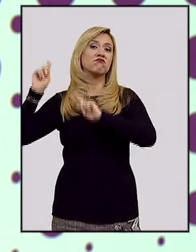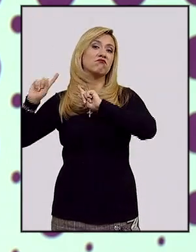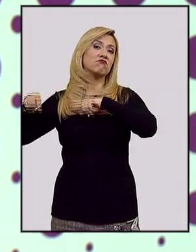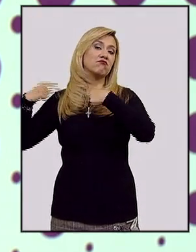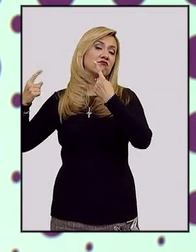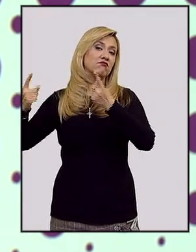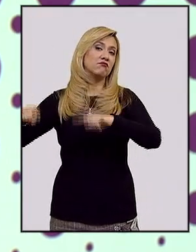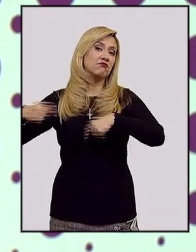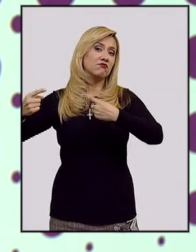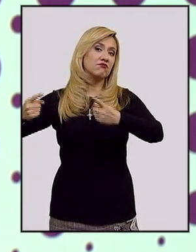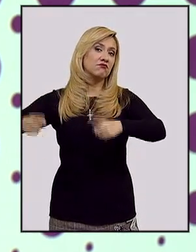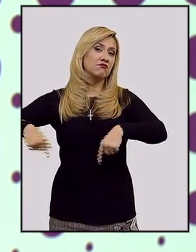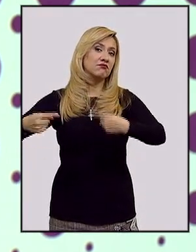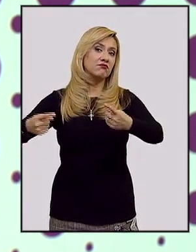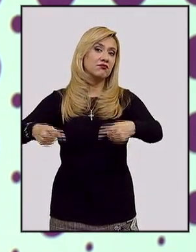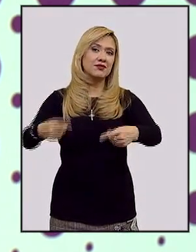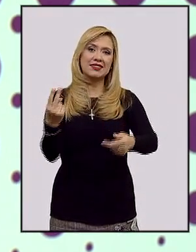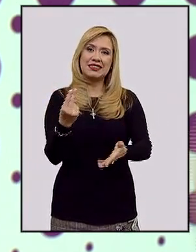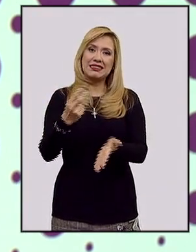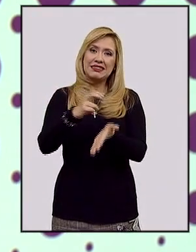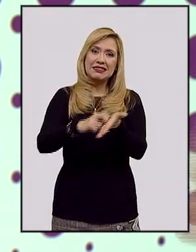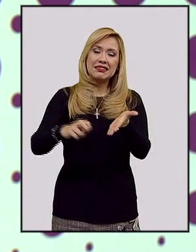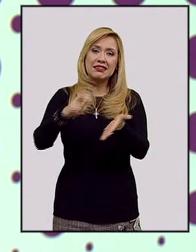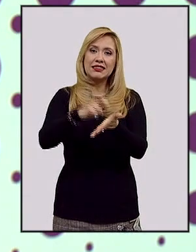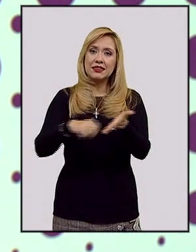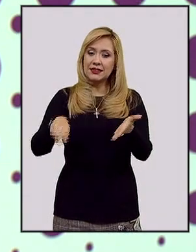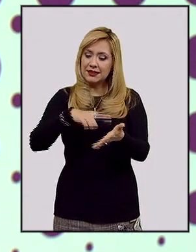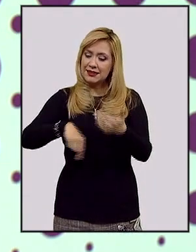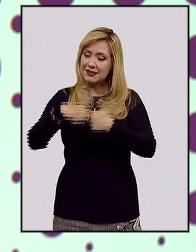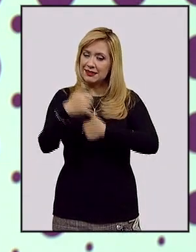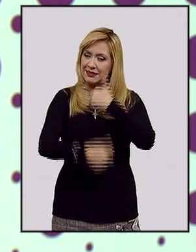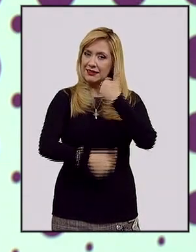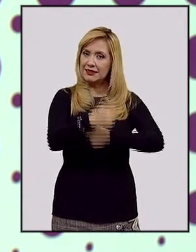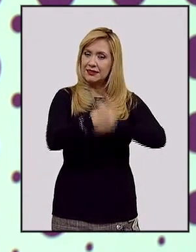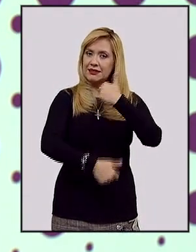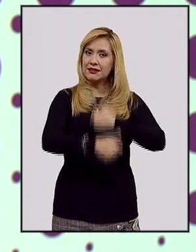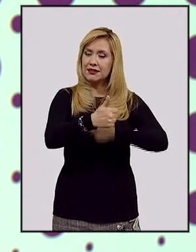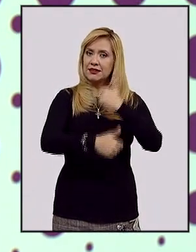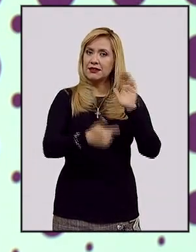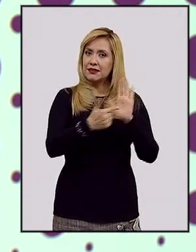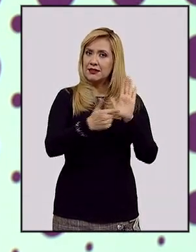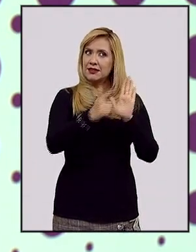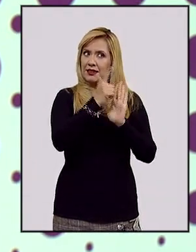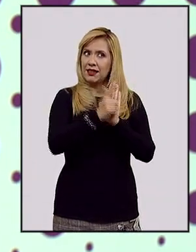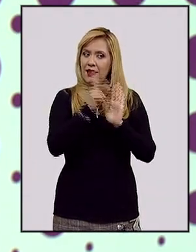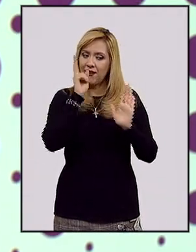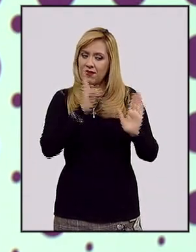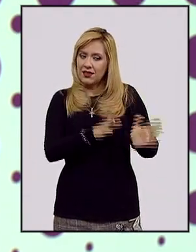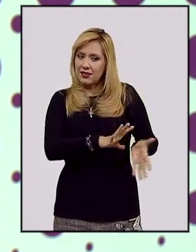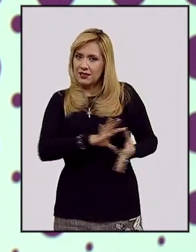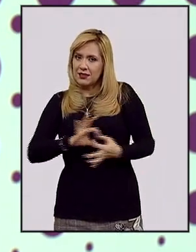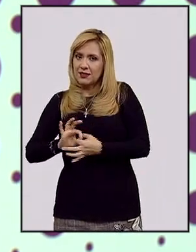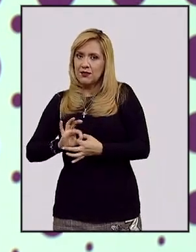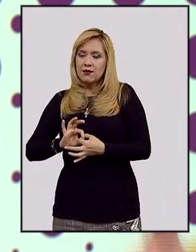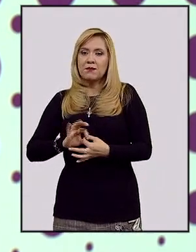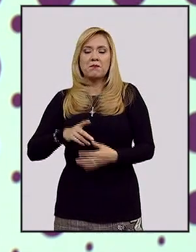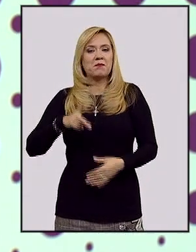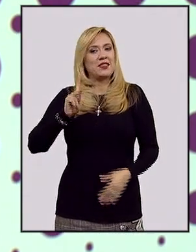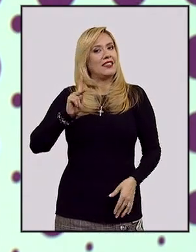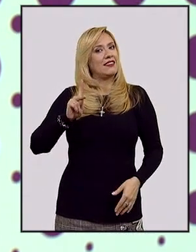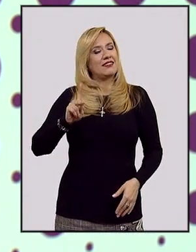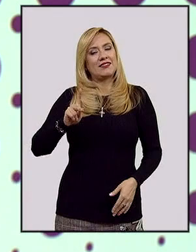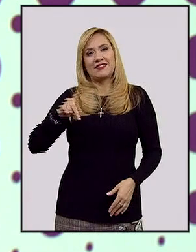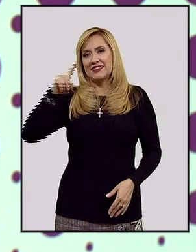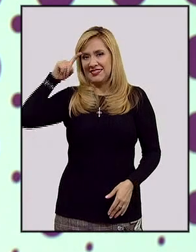sí hay que mejorar, que nosotros estamos intentando por esta vía, pero que es enorme y pasa de